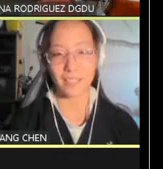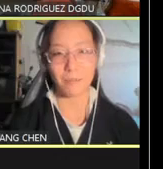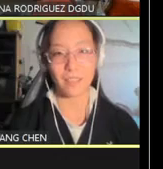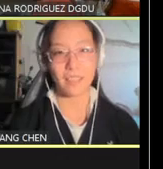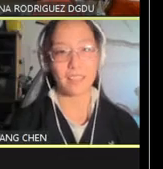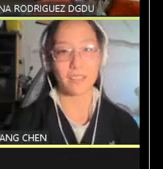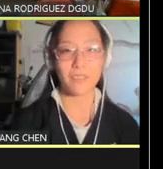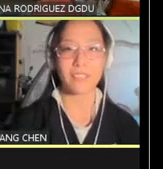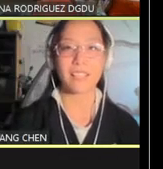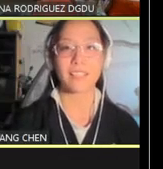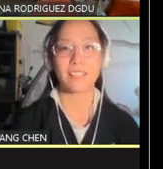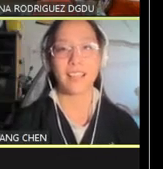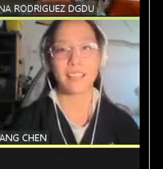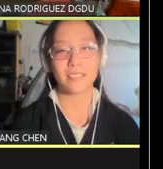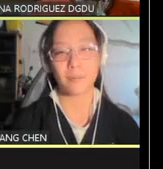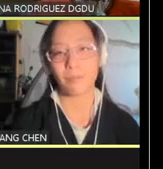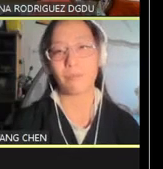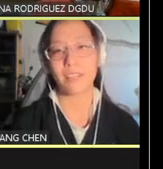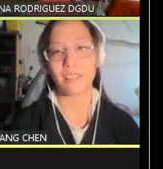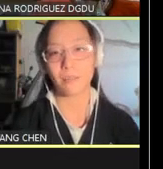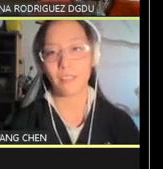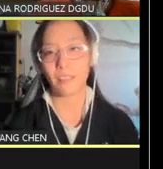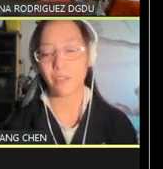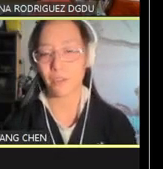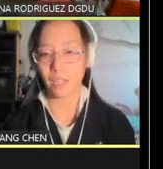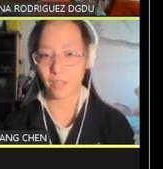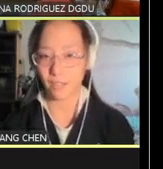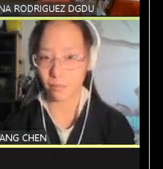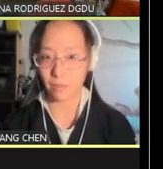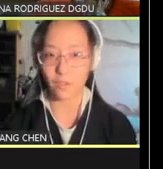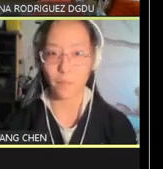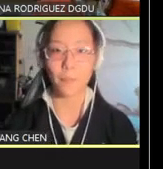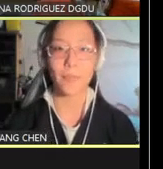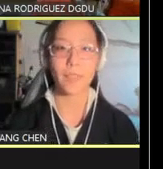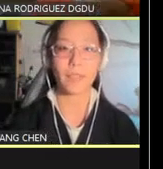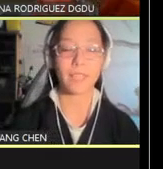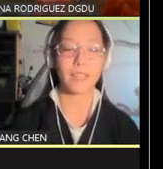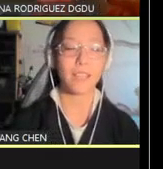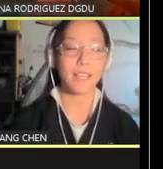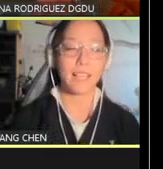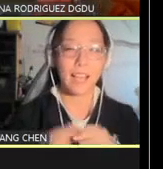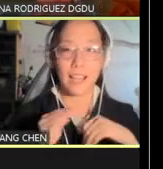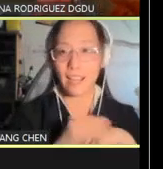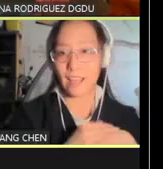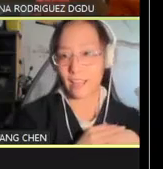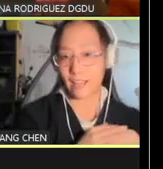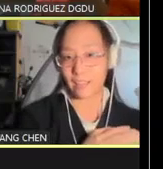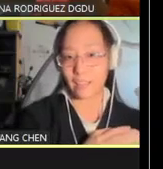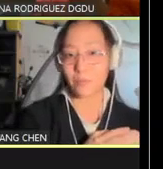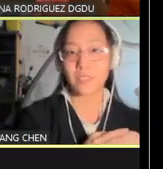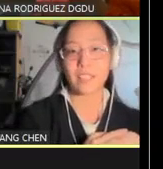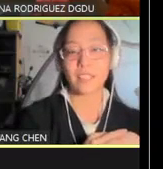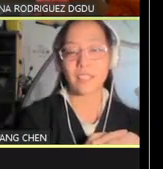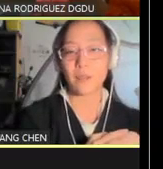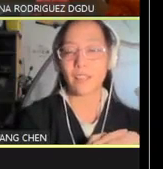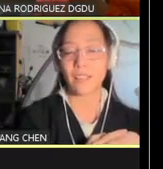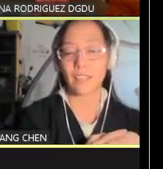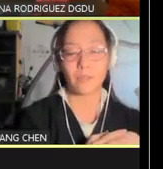es estable, entonces se vuelve una inestabilidad crónica en el tobillo. También